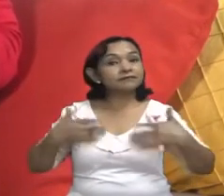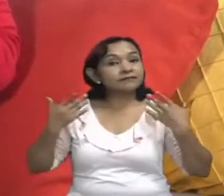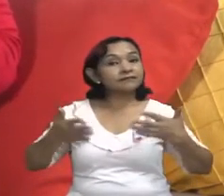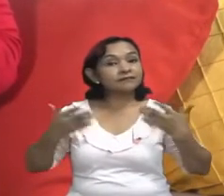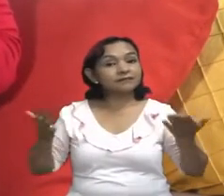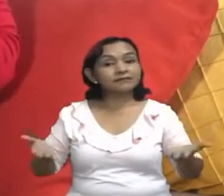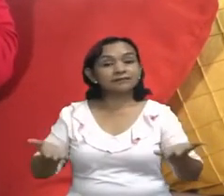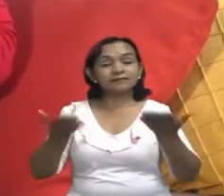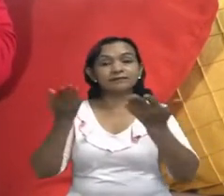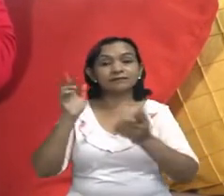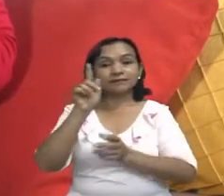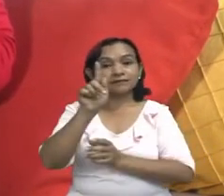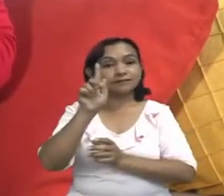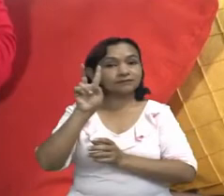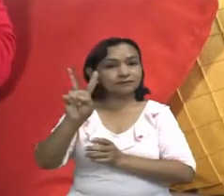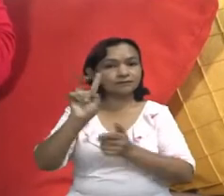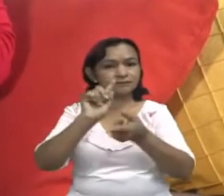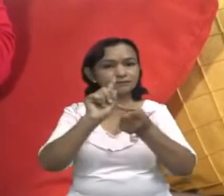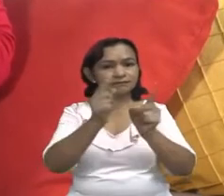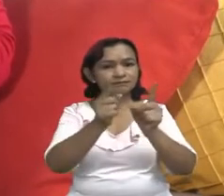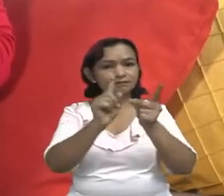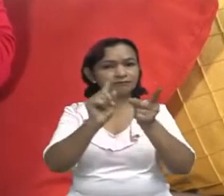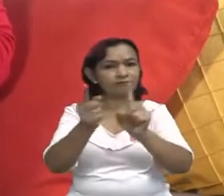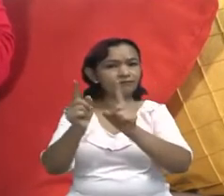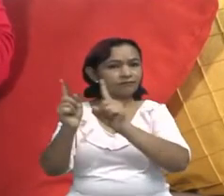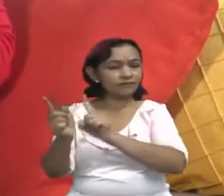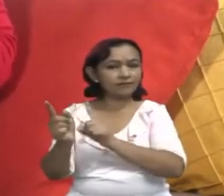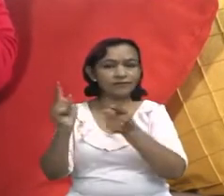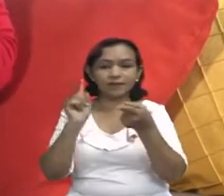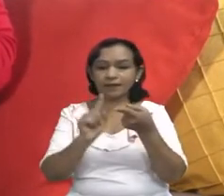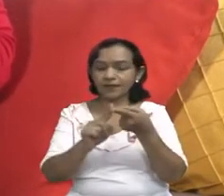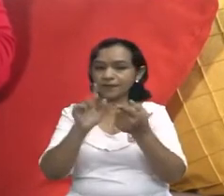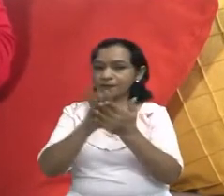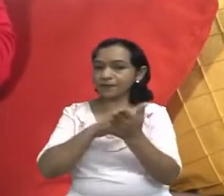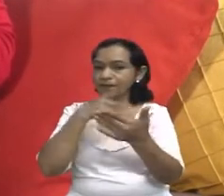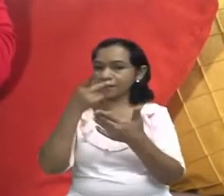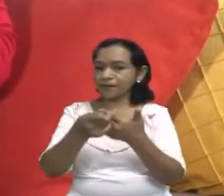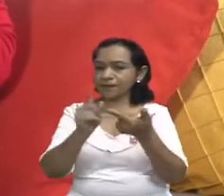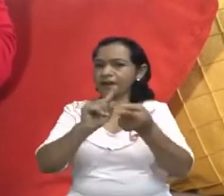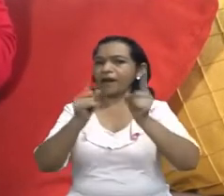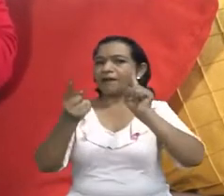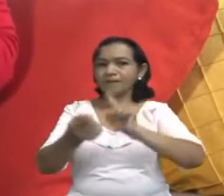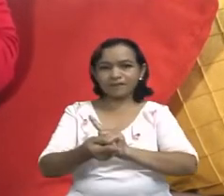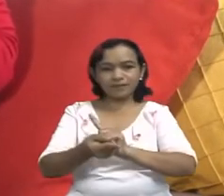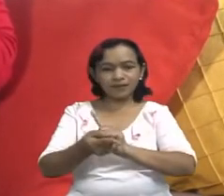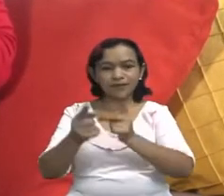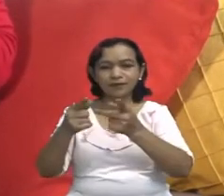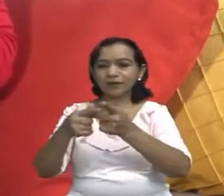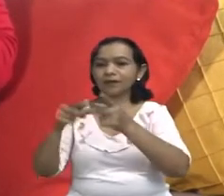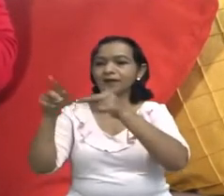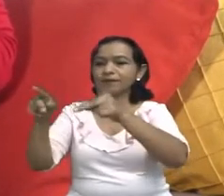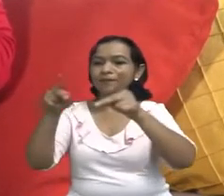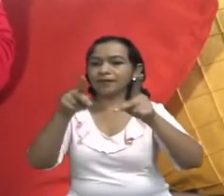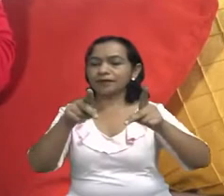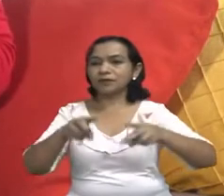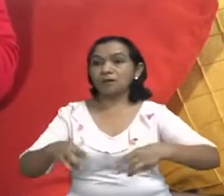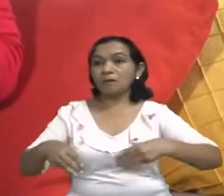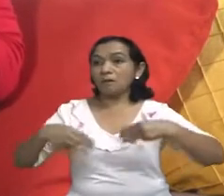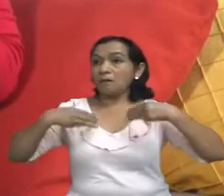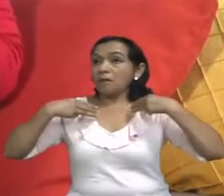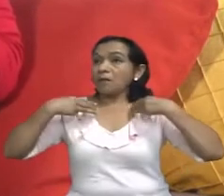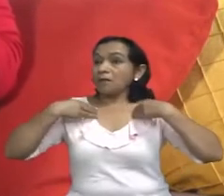del canal han ido cambiando muchas cosas en cuanto, por ejemplo, a la programación, a los equipos se han ido